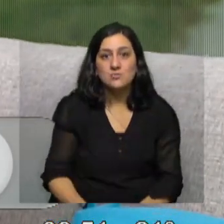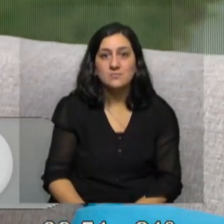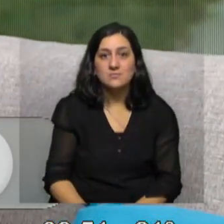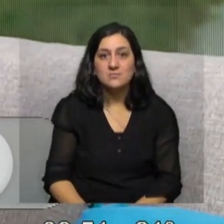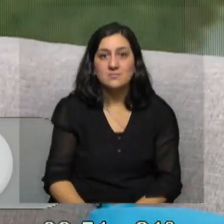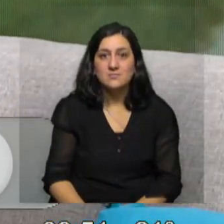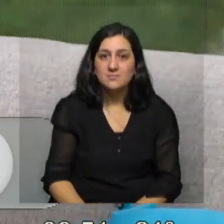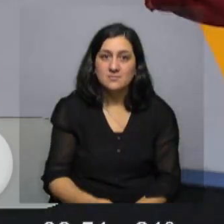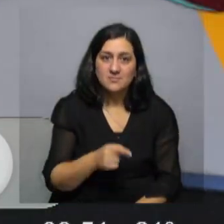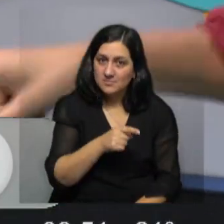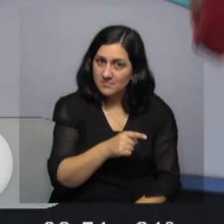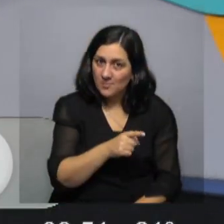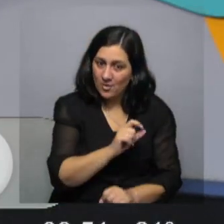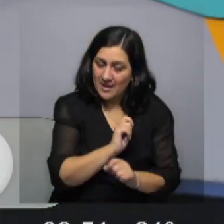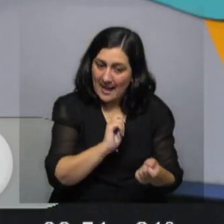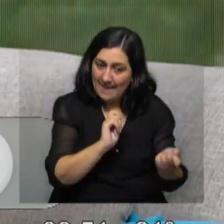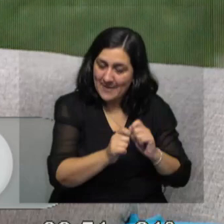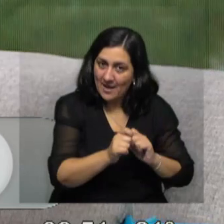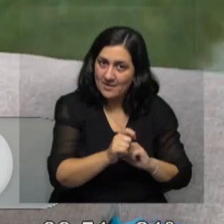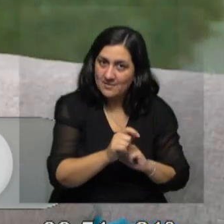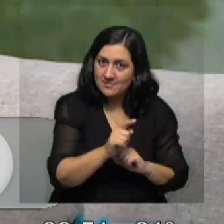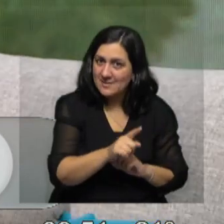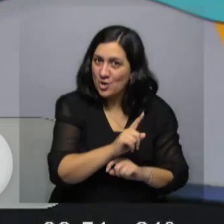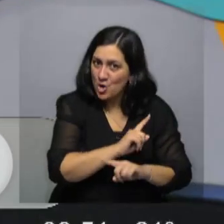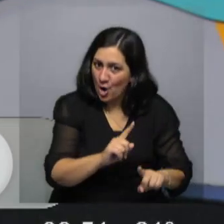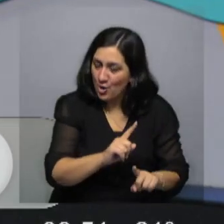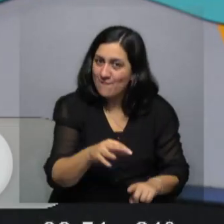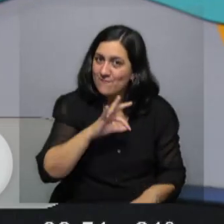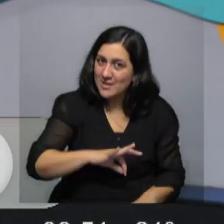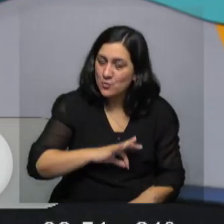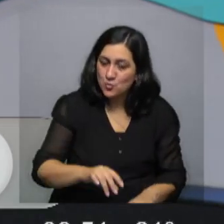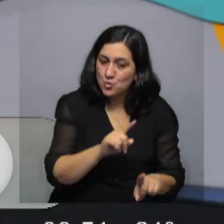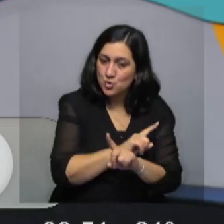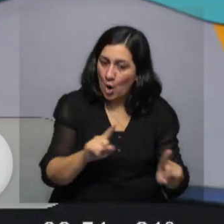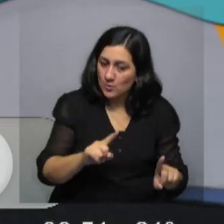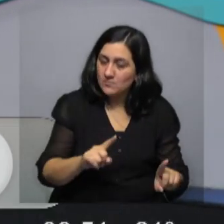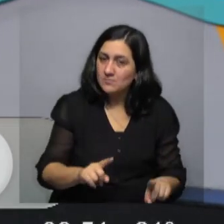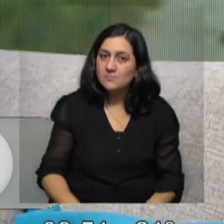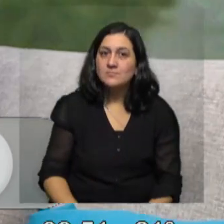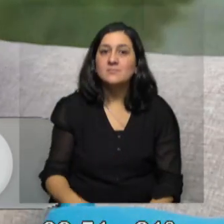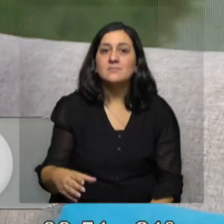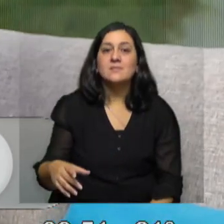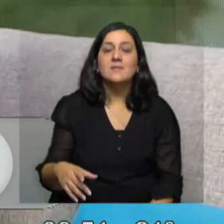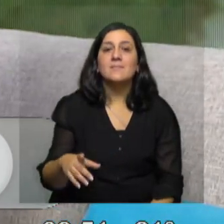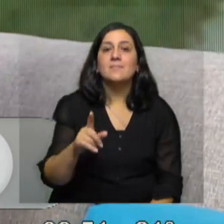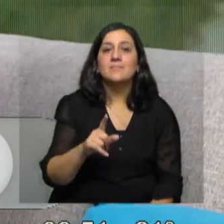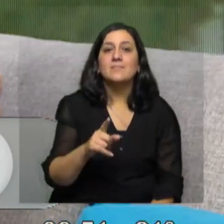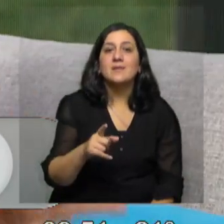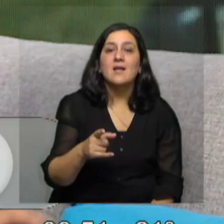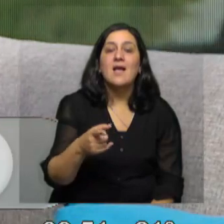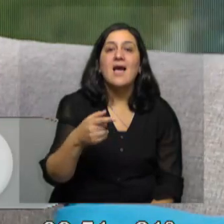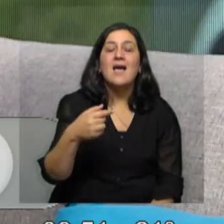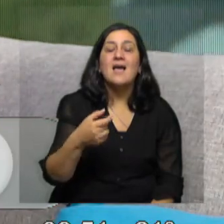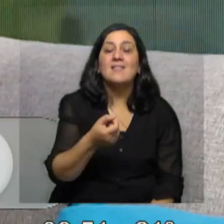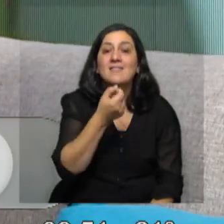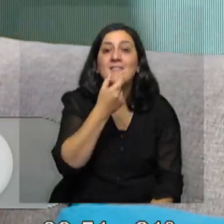hongos? Ay, yo qué sé. ¿Cambia eso que me acabas de decir? No, o sea, que el virus... El virus para el